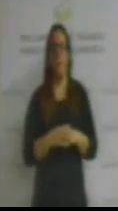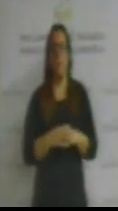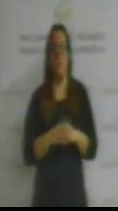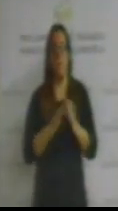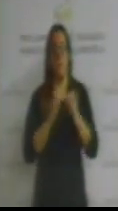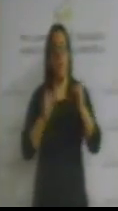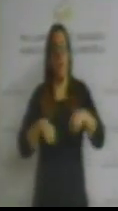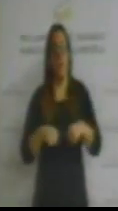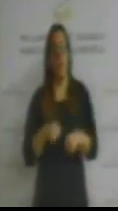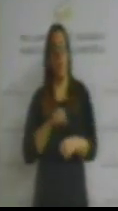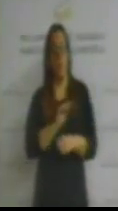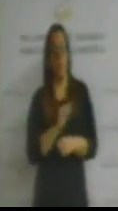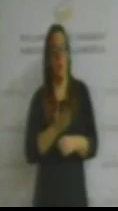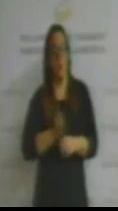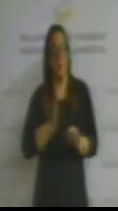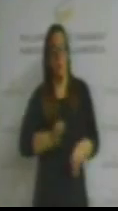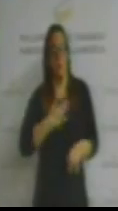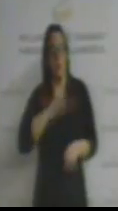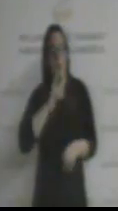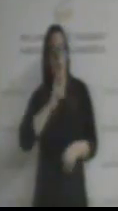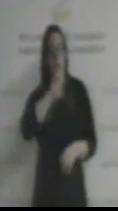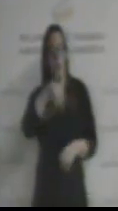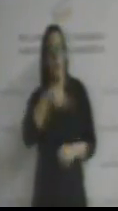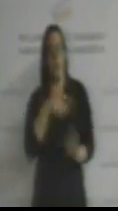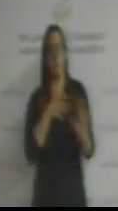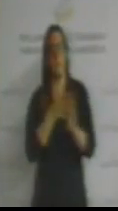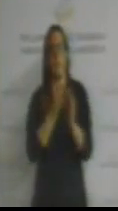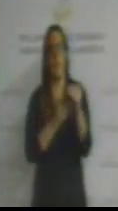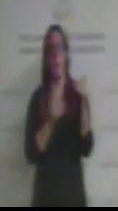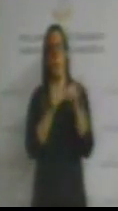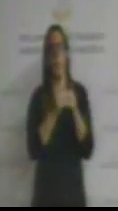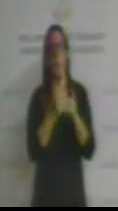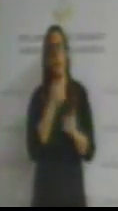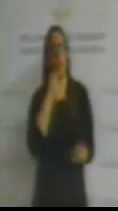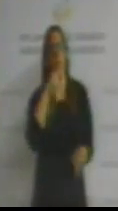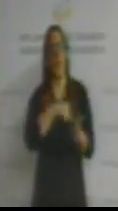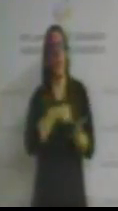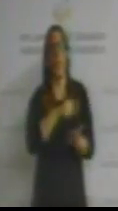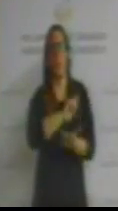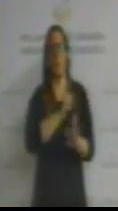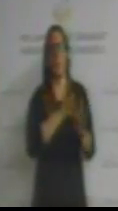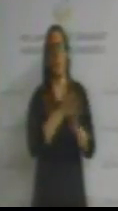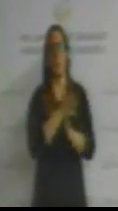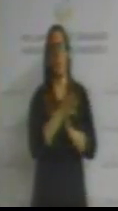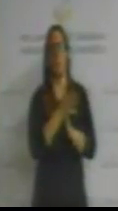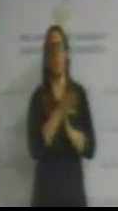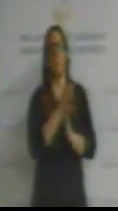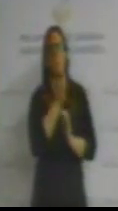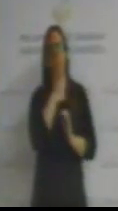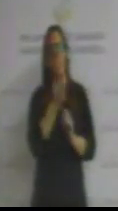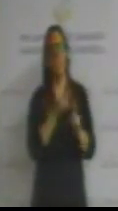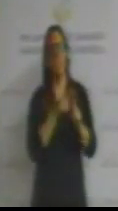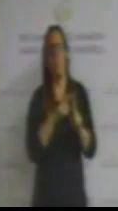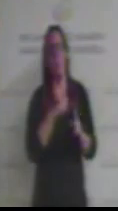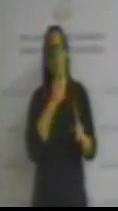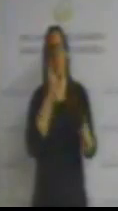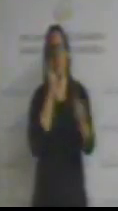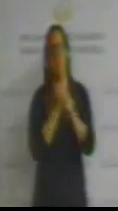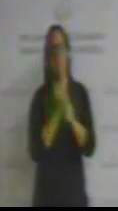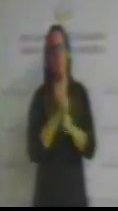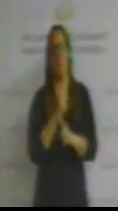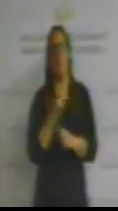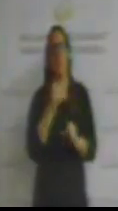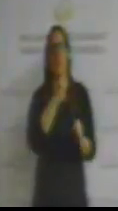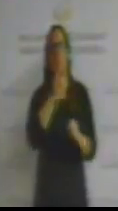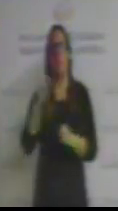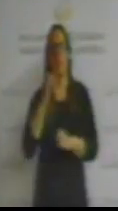y usted misma lo ha reconocido, no exigió a EH Bildu la condena de los asesinatos de ETA. Y con esa decisión,